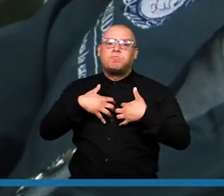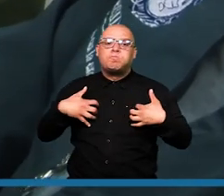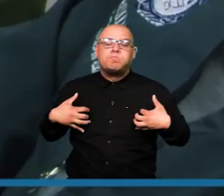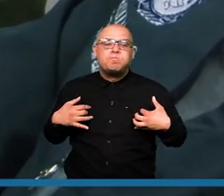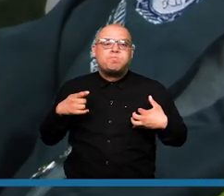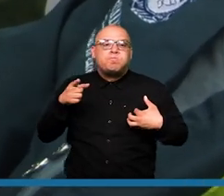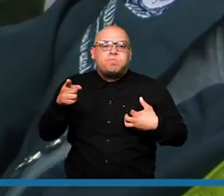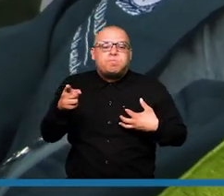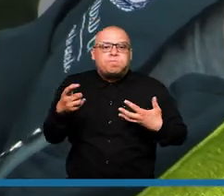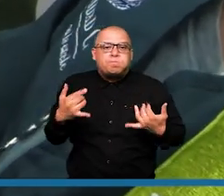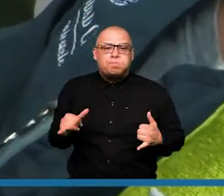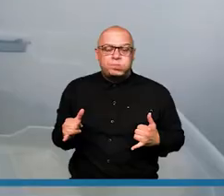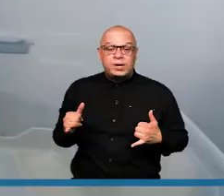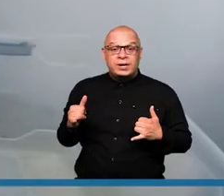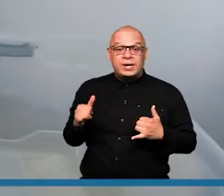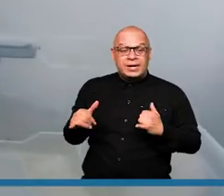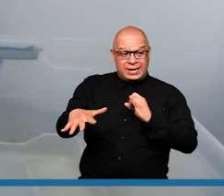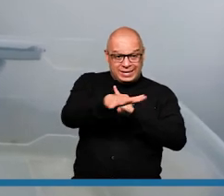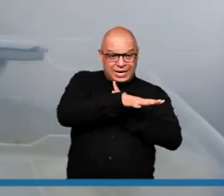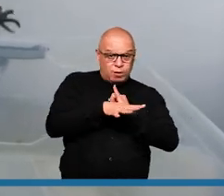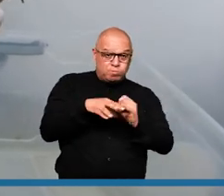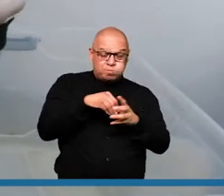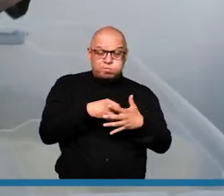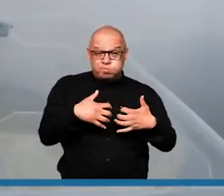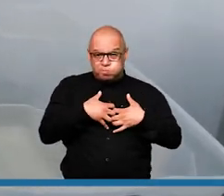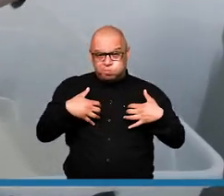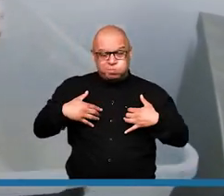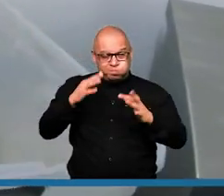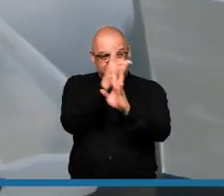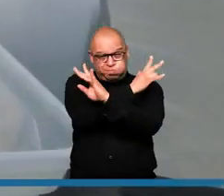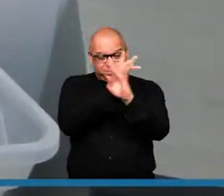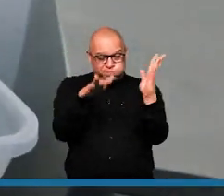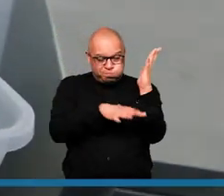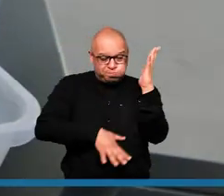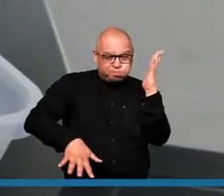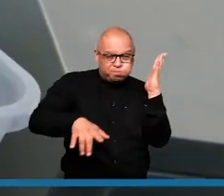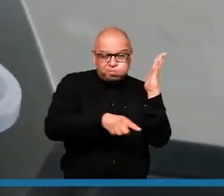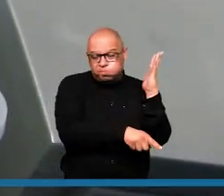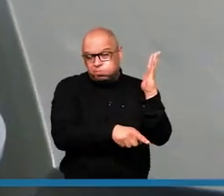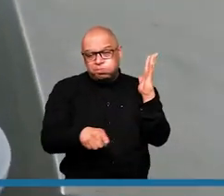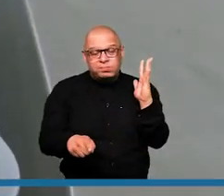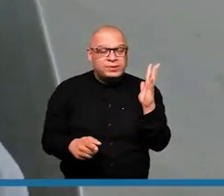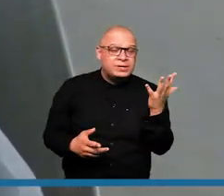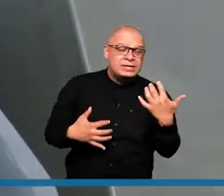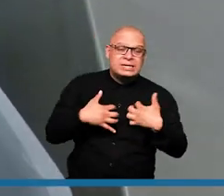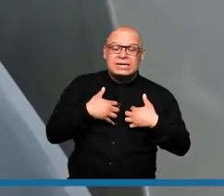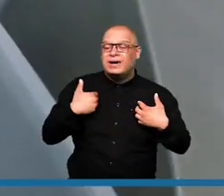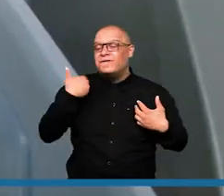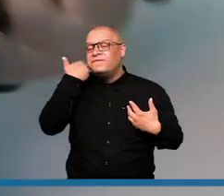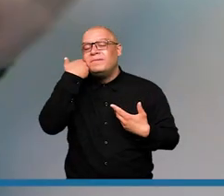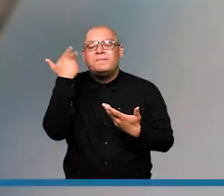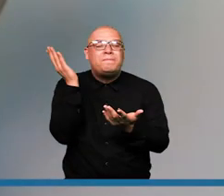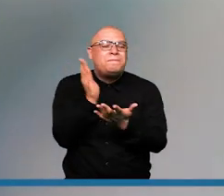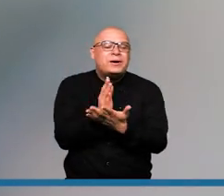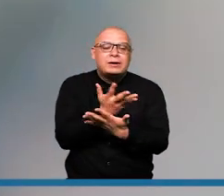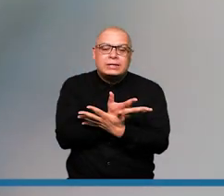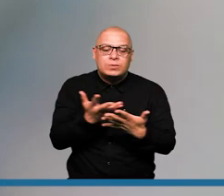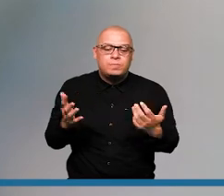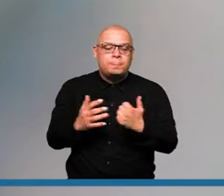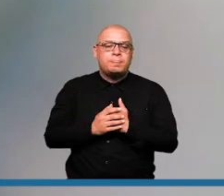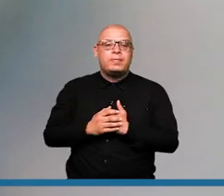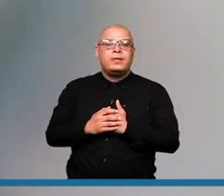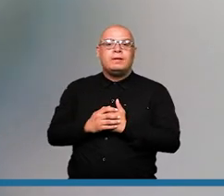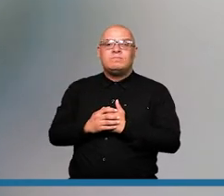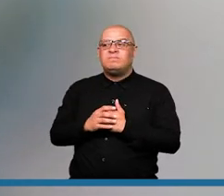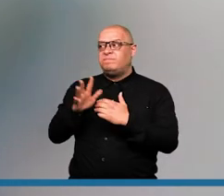que llegan al área metropolitana de fauna silvestre en condiciones vulnerables. Todo animal que es sacado de su medio